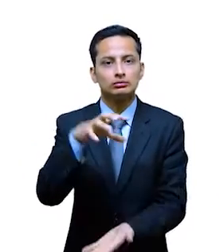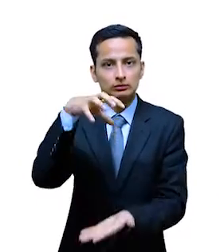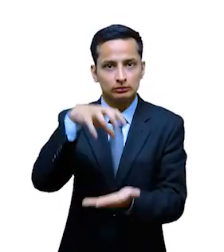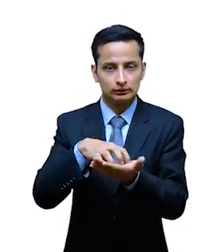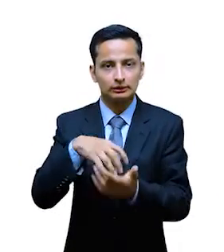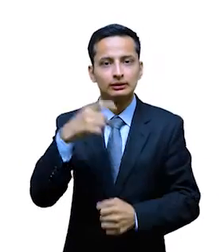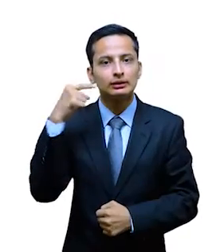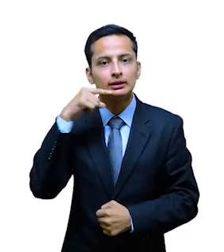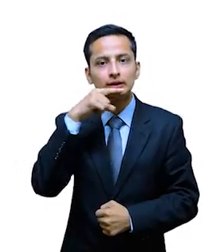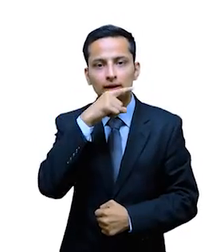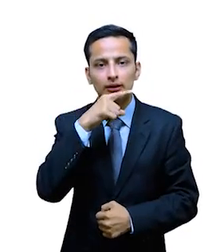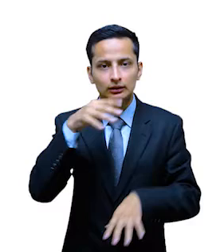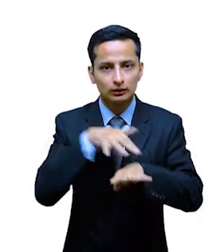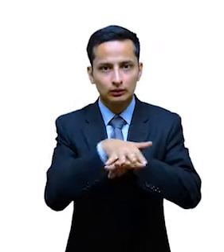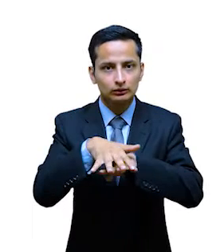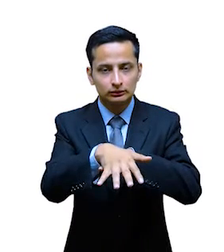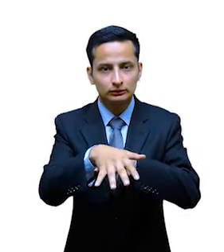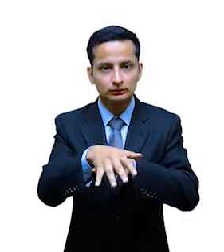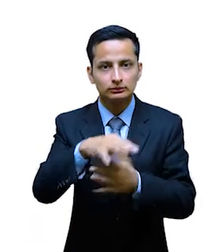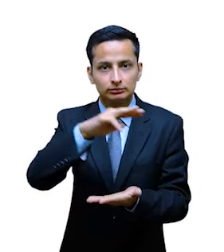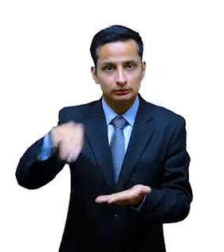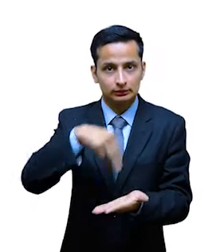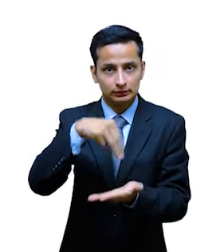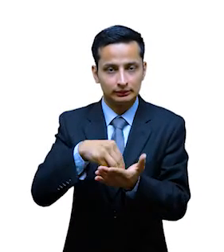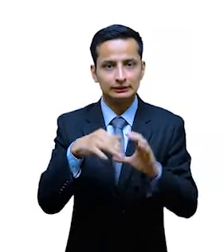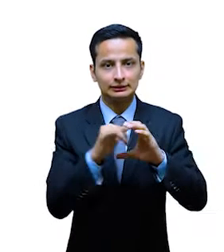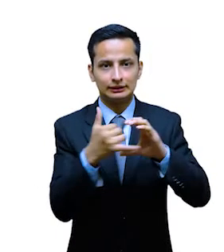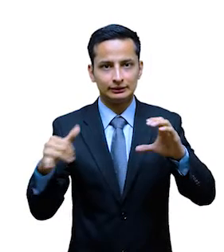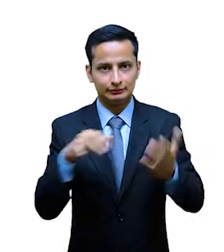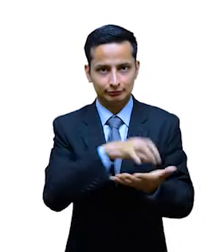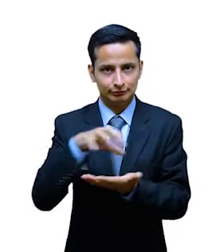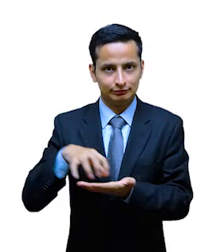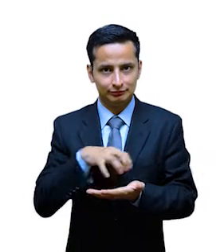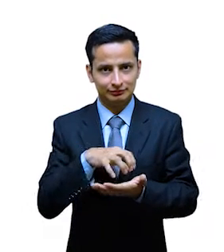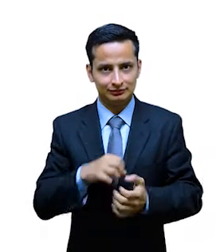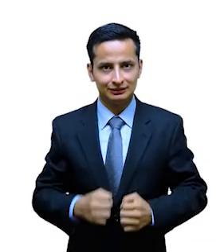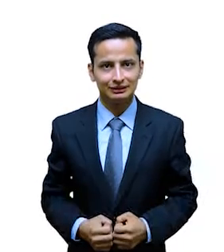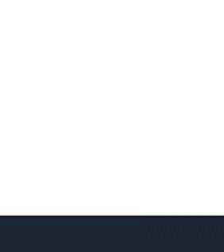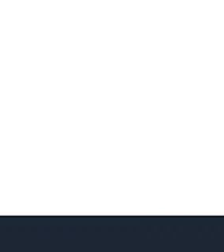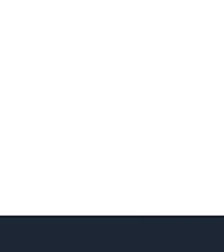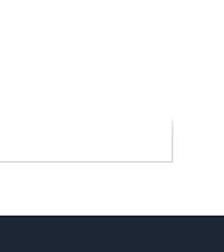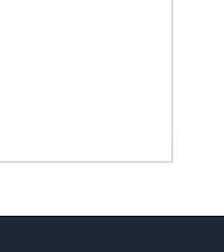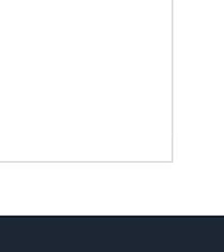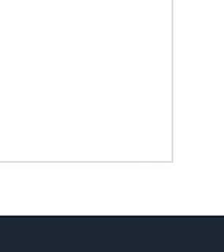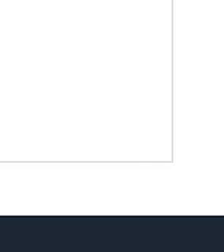directores provinciales electorales de Cañar, Los Ríos, Manabí y Santa Elena.